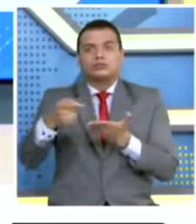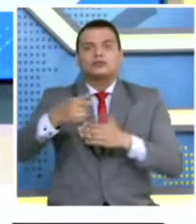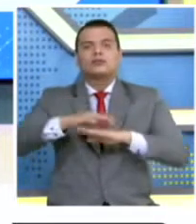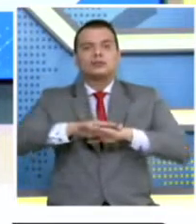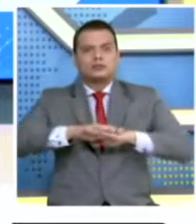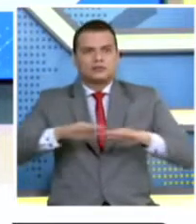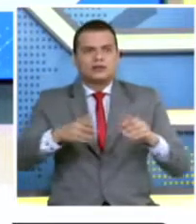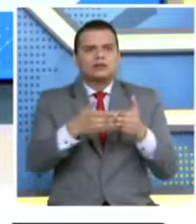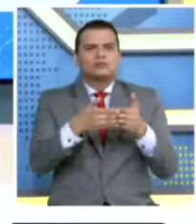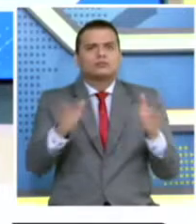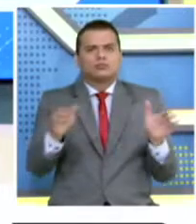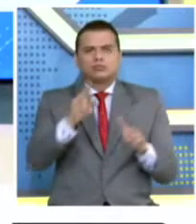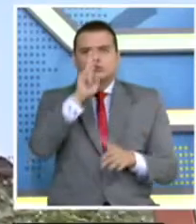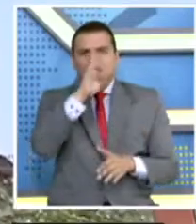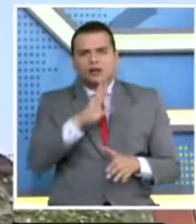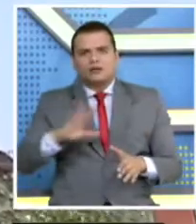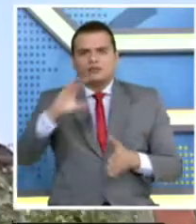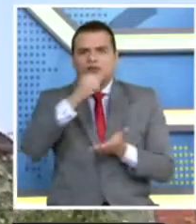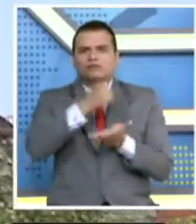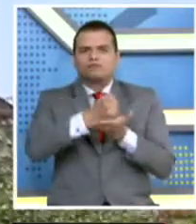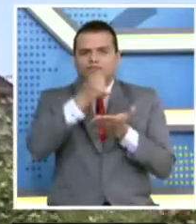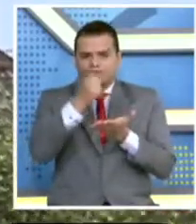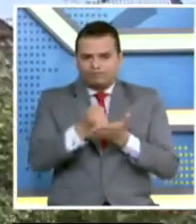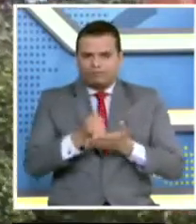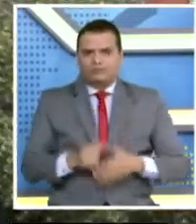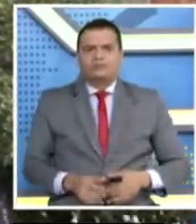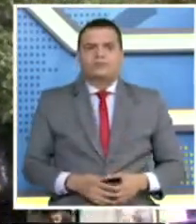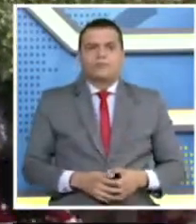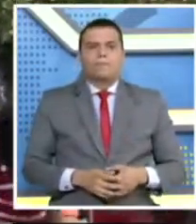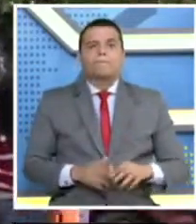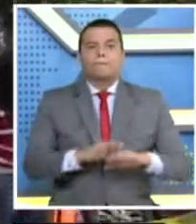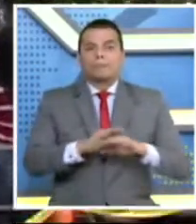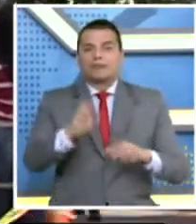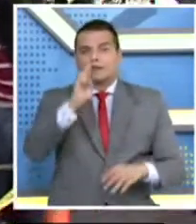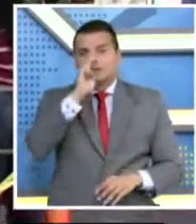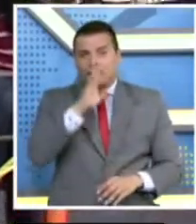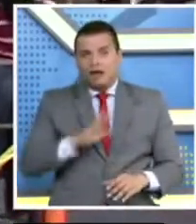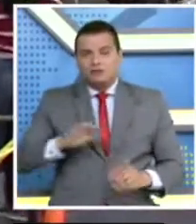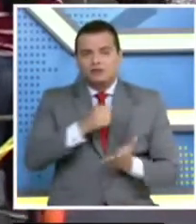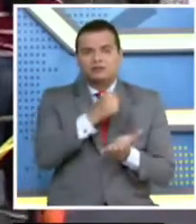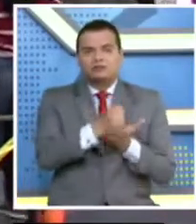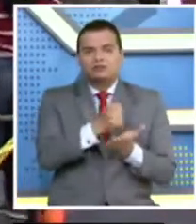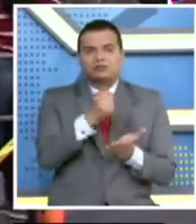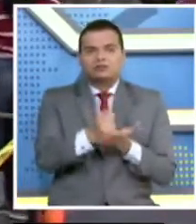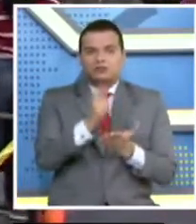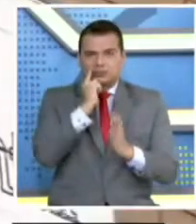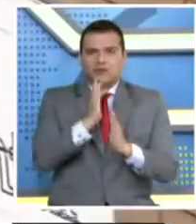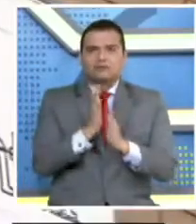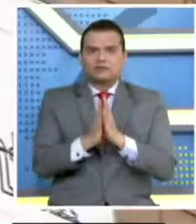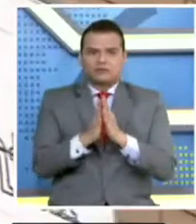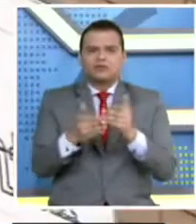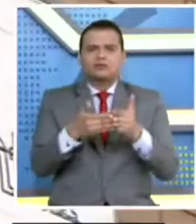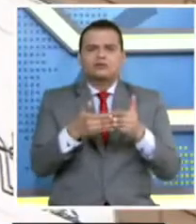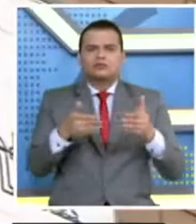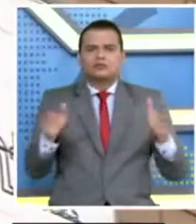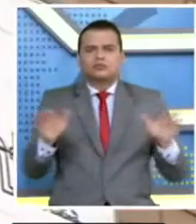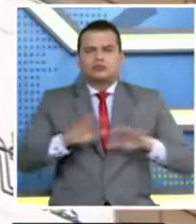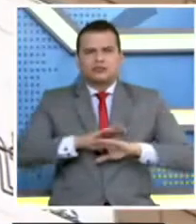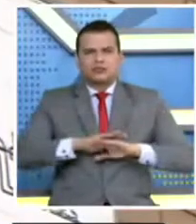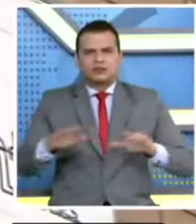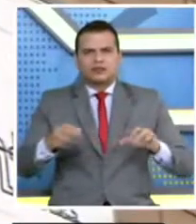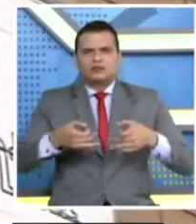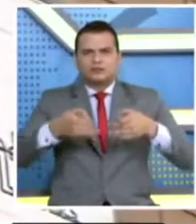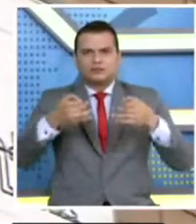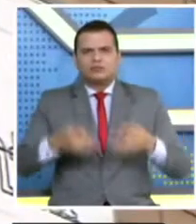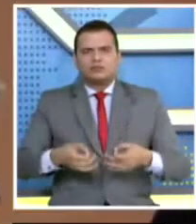ya reabrió sus puertas. La Registraduría Nacional del Estado Civil anunció la reapertura de las sedes de esta entidad en todo el país.